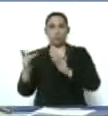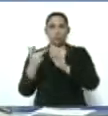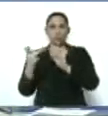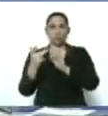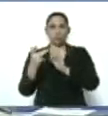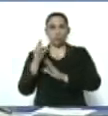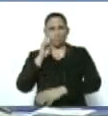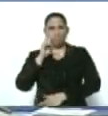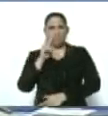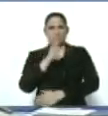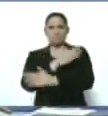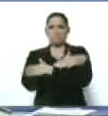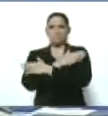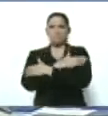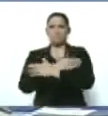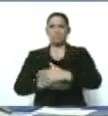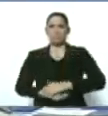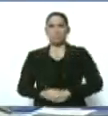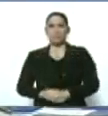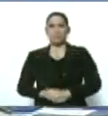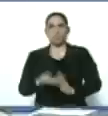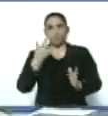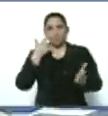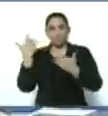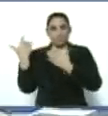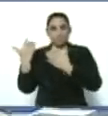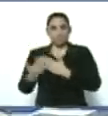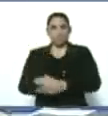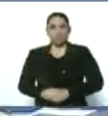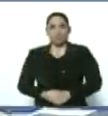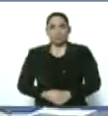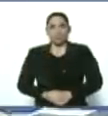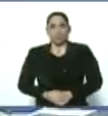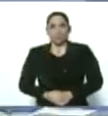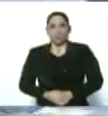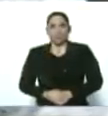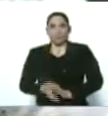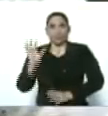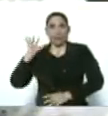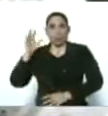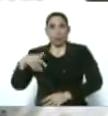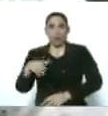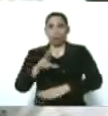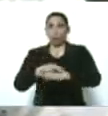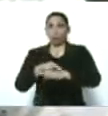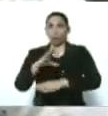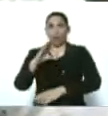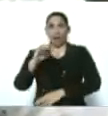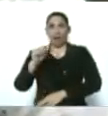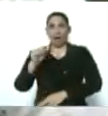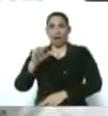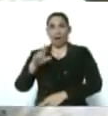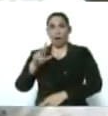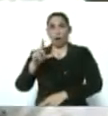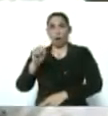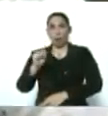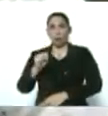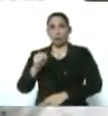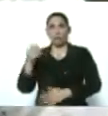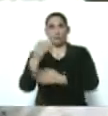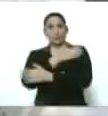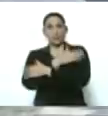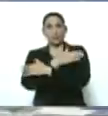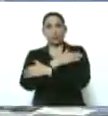la felicitación, aquí está la felicitación. Naguará, el doctor Carlos Alvarado, una felicitación mundial, aquí